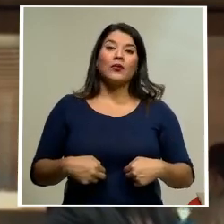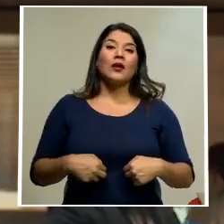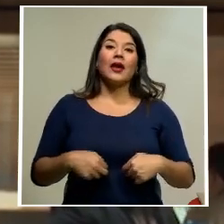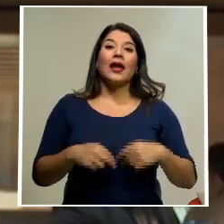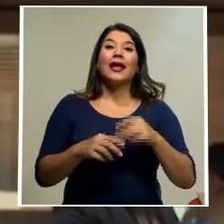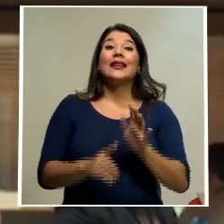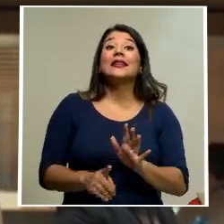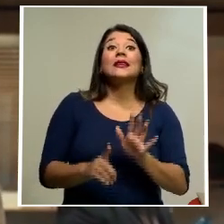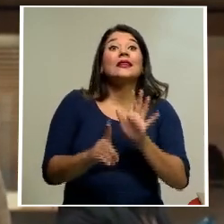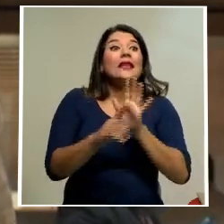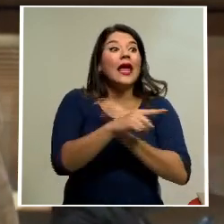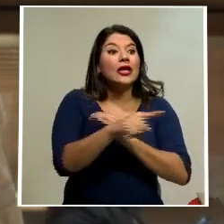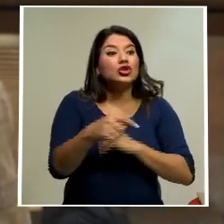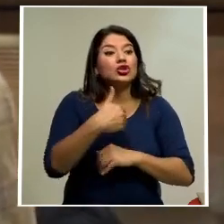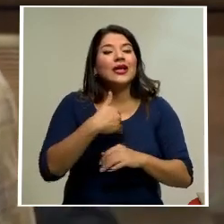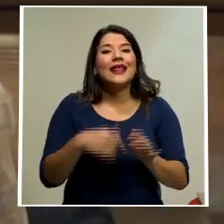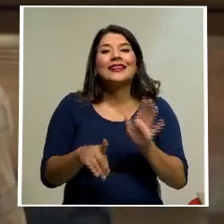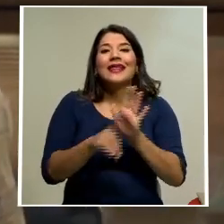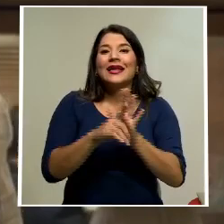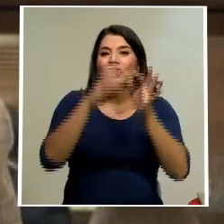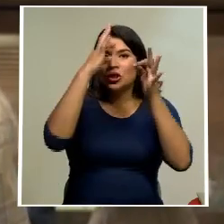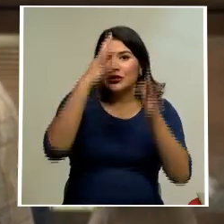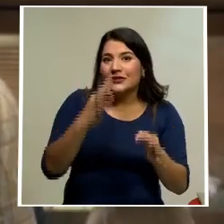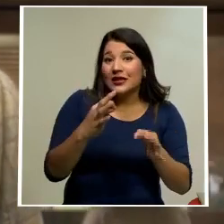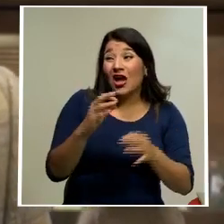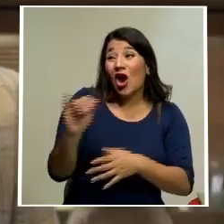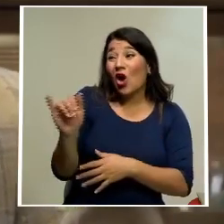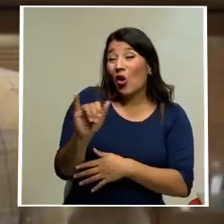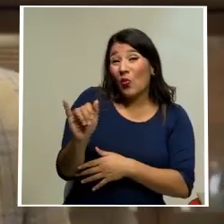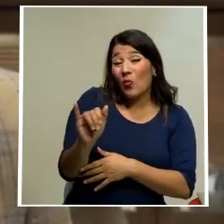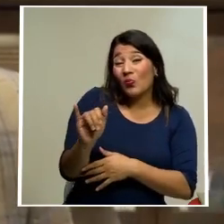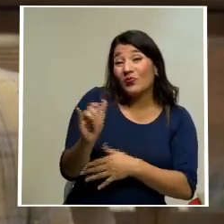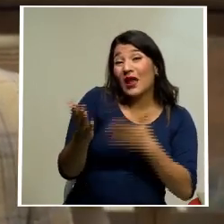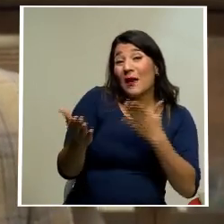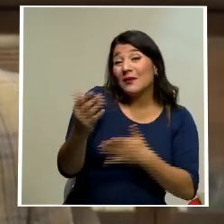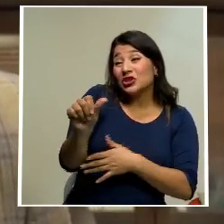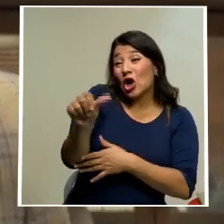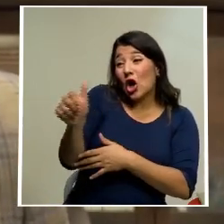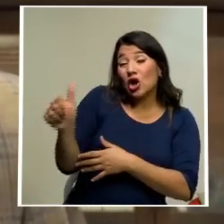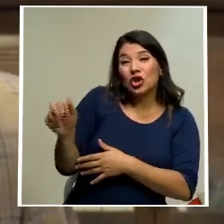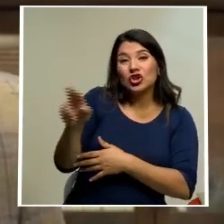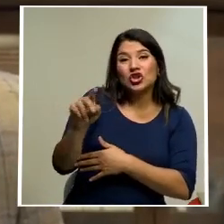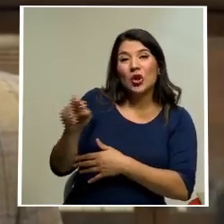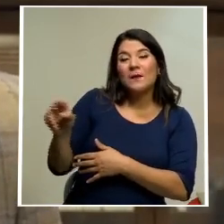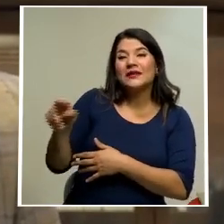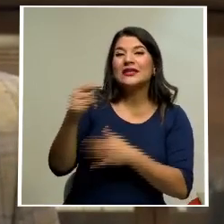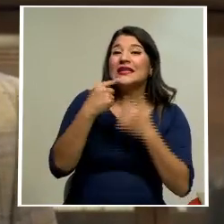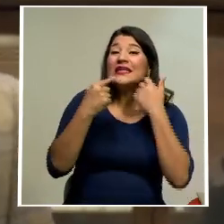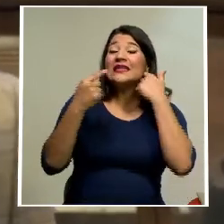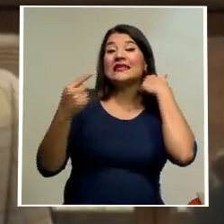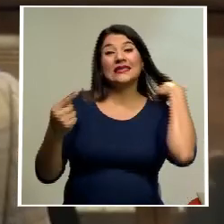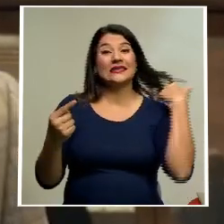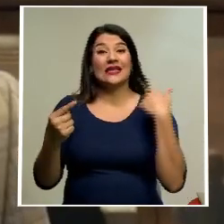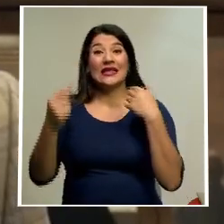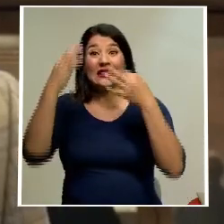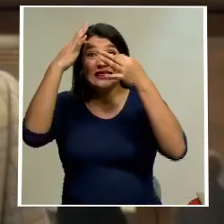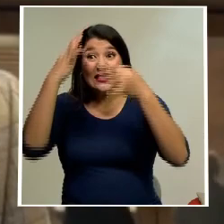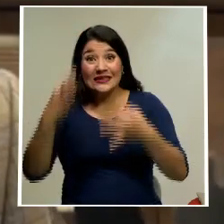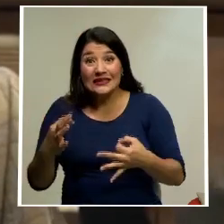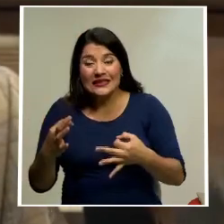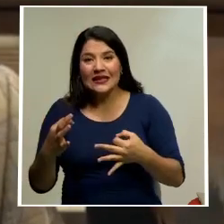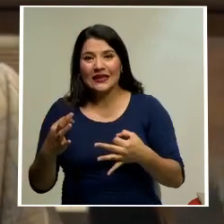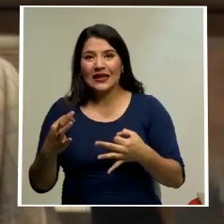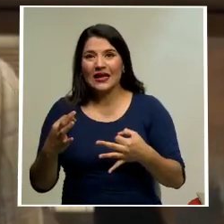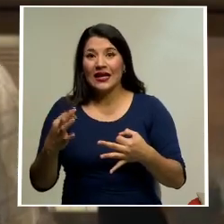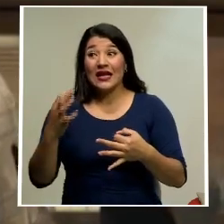a decidir, así como algunos alegan que decidir en